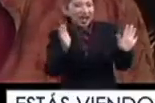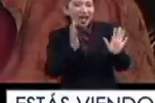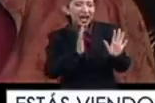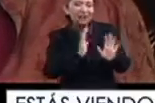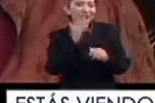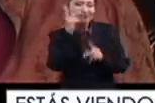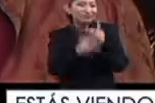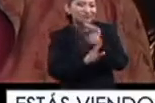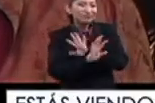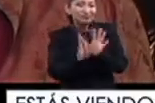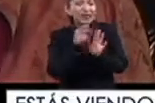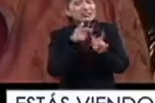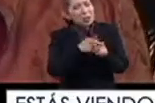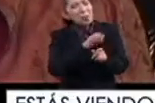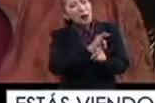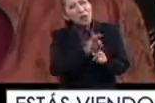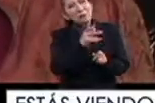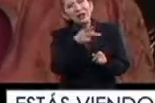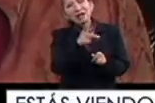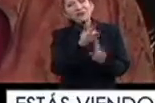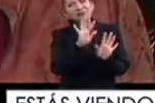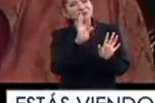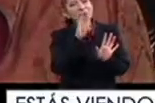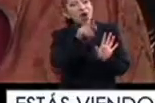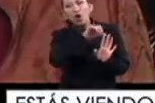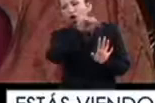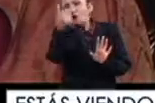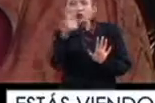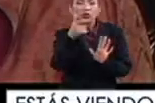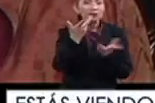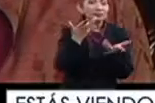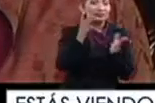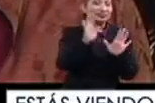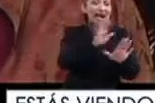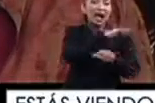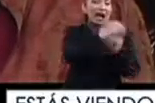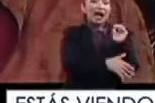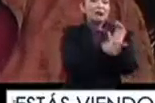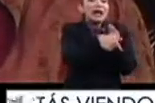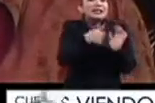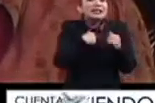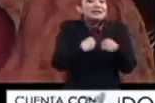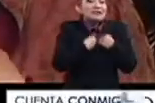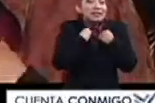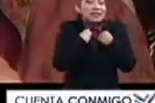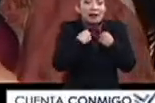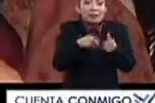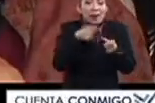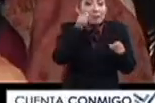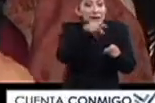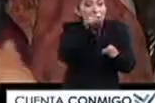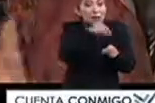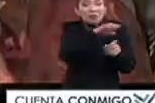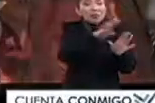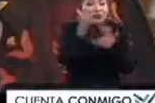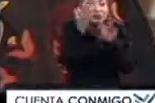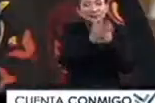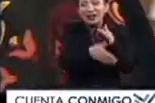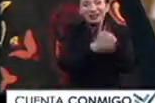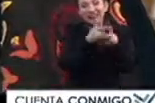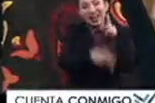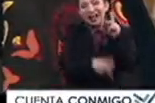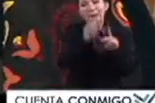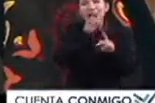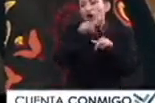las podría seguir haciendo, pero probablemente ya no, ya es, la vida es muy corta para mí ya. Entonces yo creo que